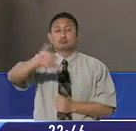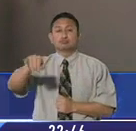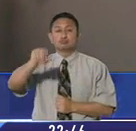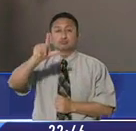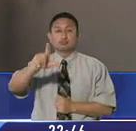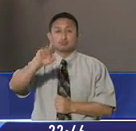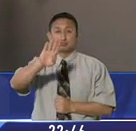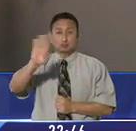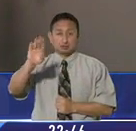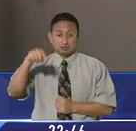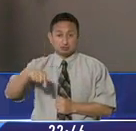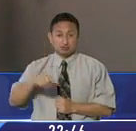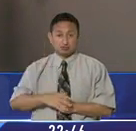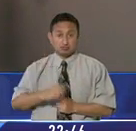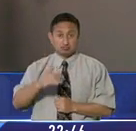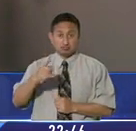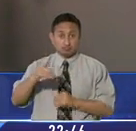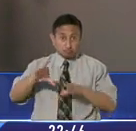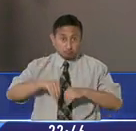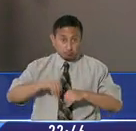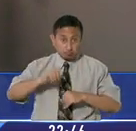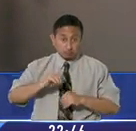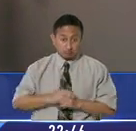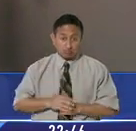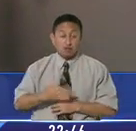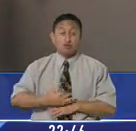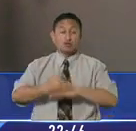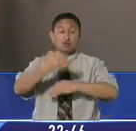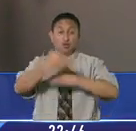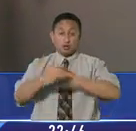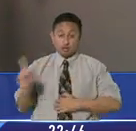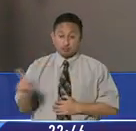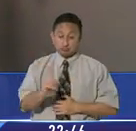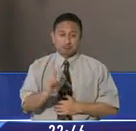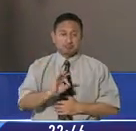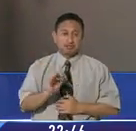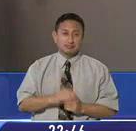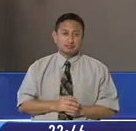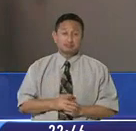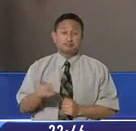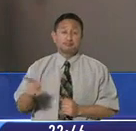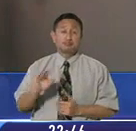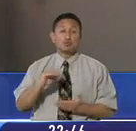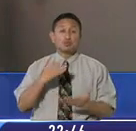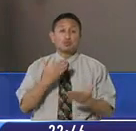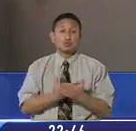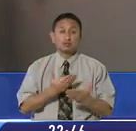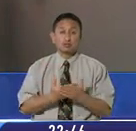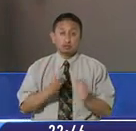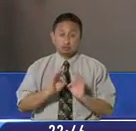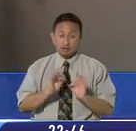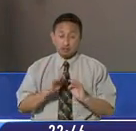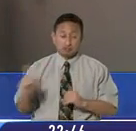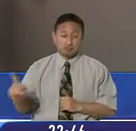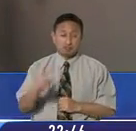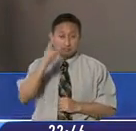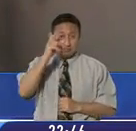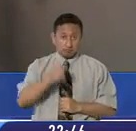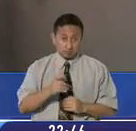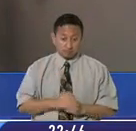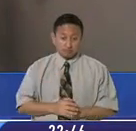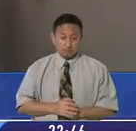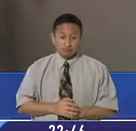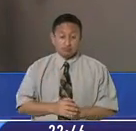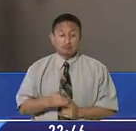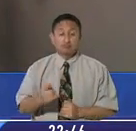no cumplió con esta disposición de la jueza y para justificar su no comparecencia en la fiscalía,